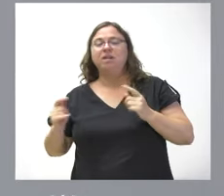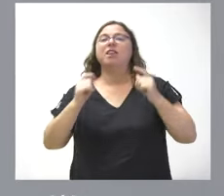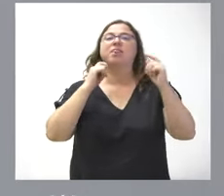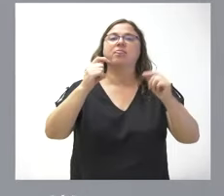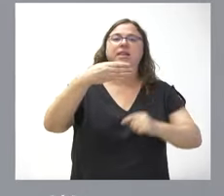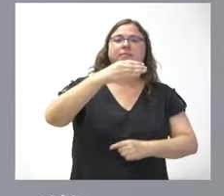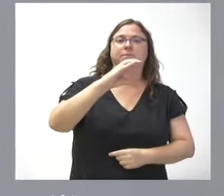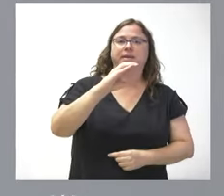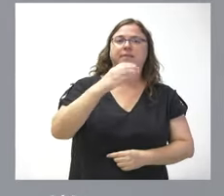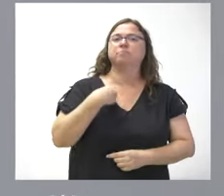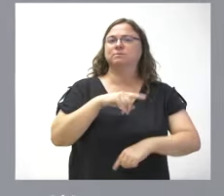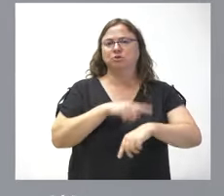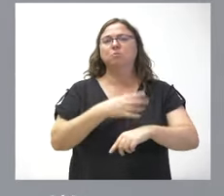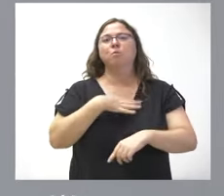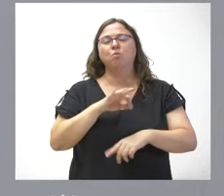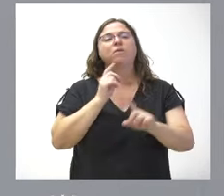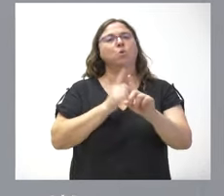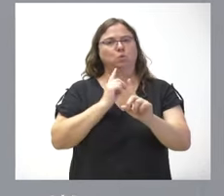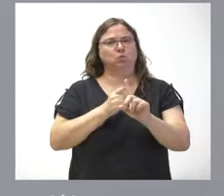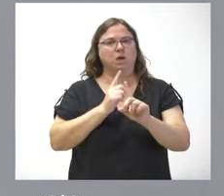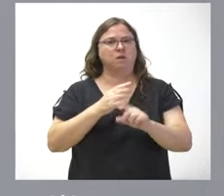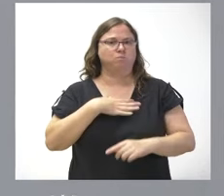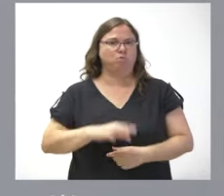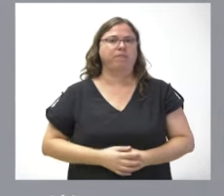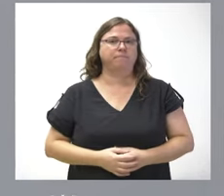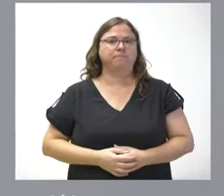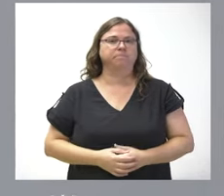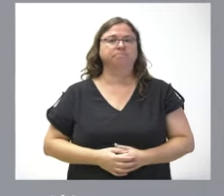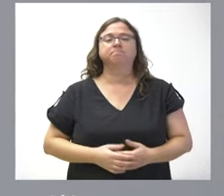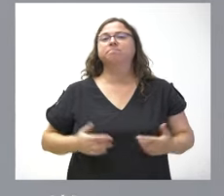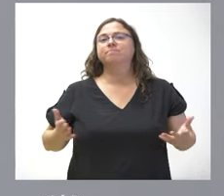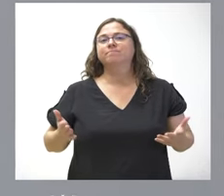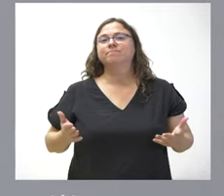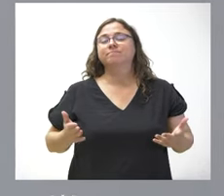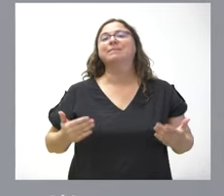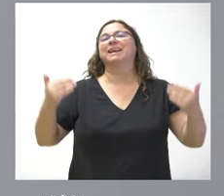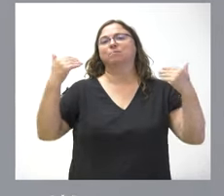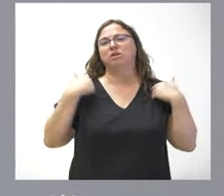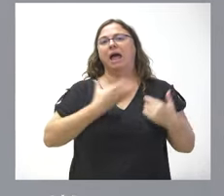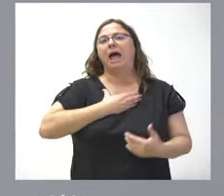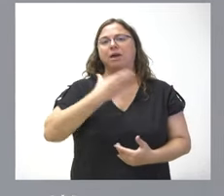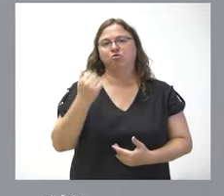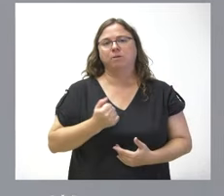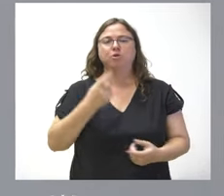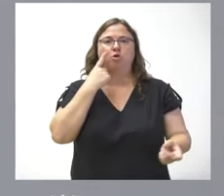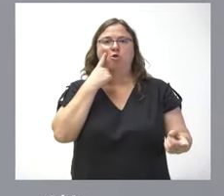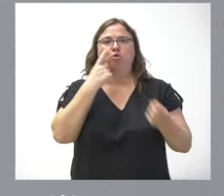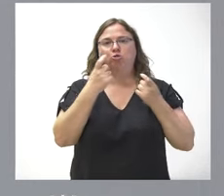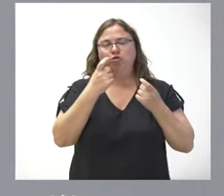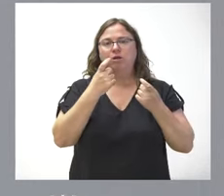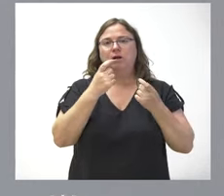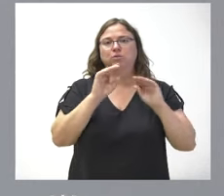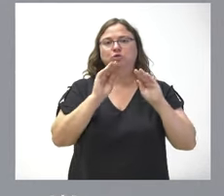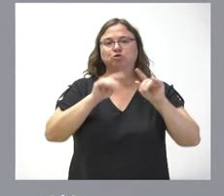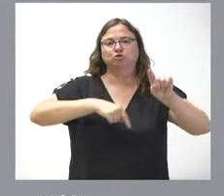de interés cultural es compatible con el uso para el que fue diseñado en todo caso es competencia municipal La regulación de las condiciones